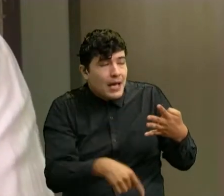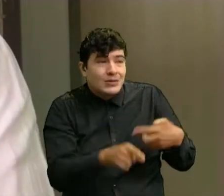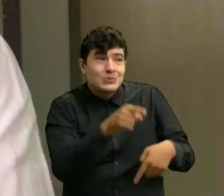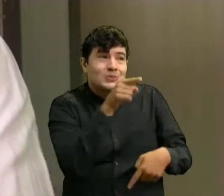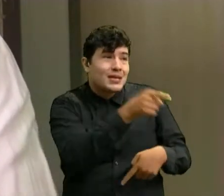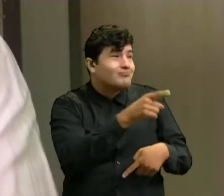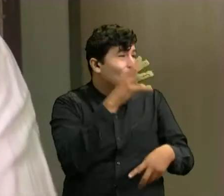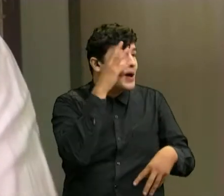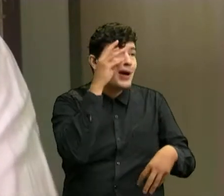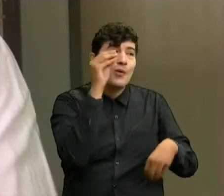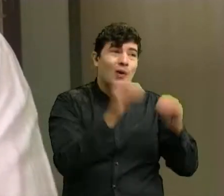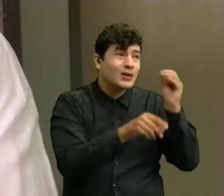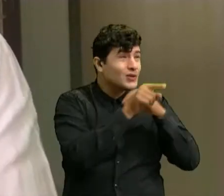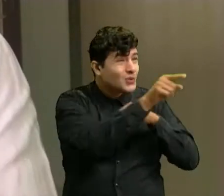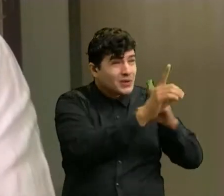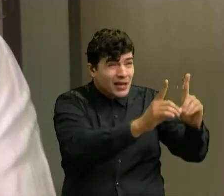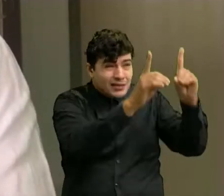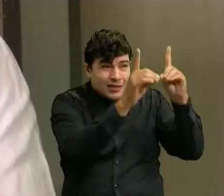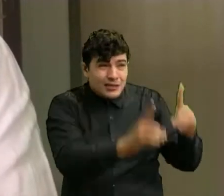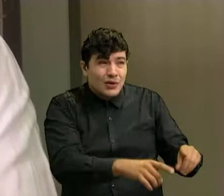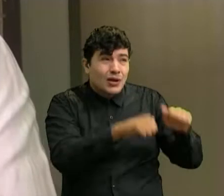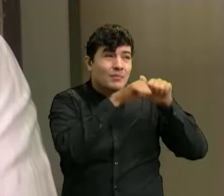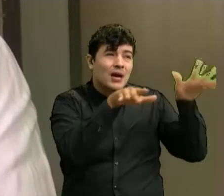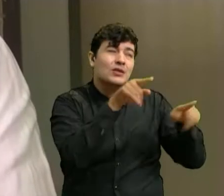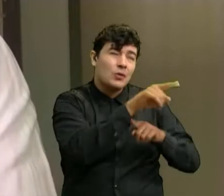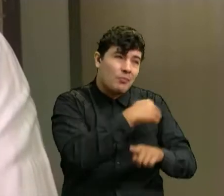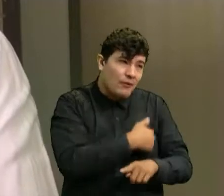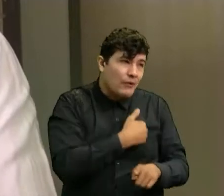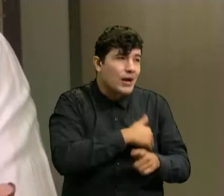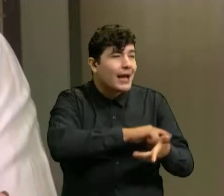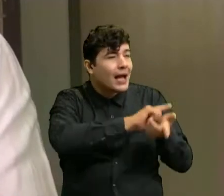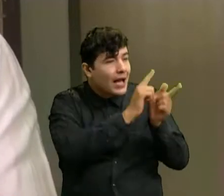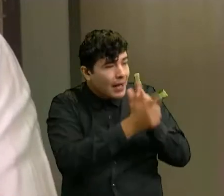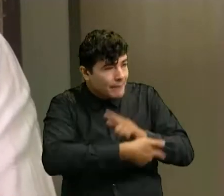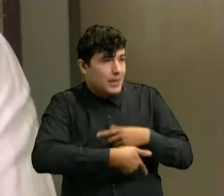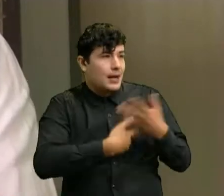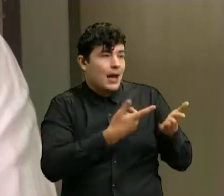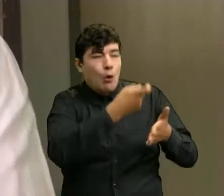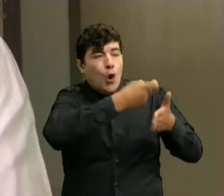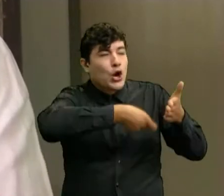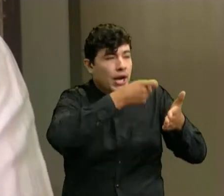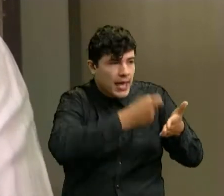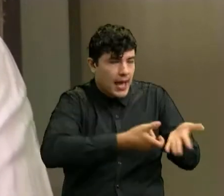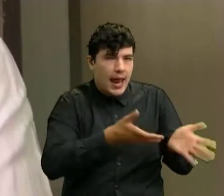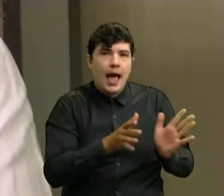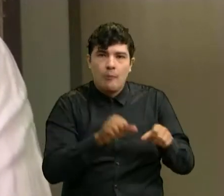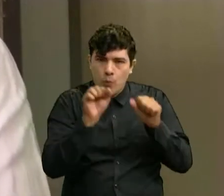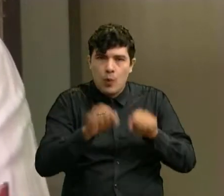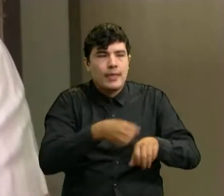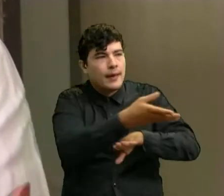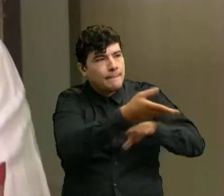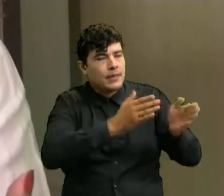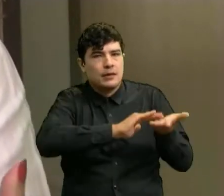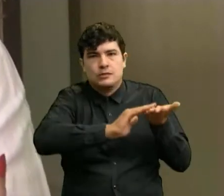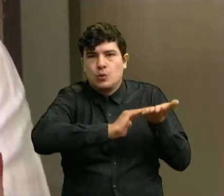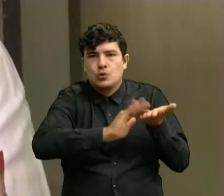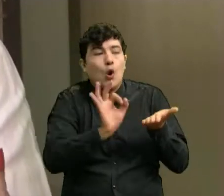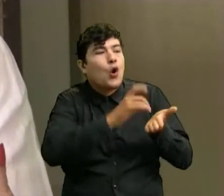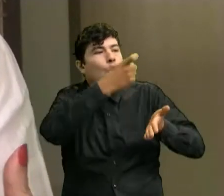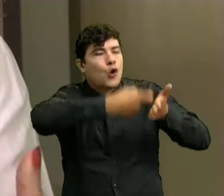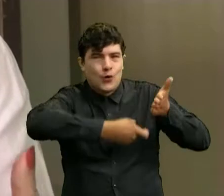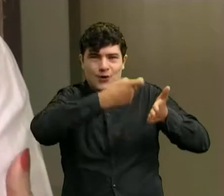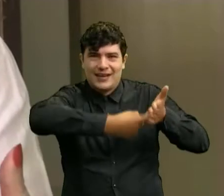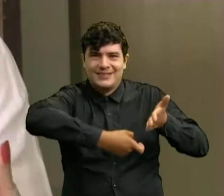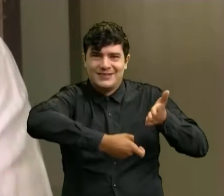en la decisión que profirió, repóngala, cámbiela. Les repito, ya ante estrados judiciales, pues es una